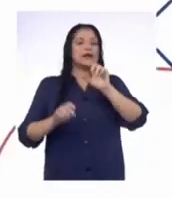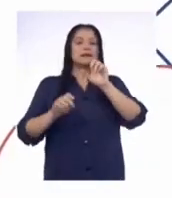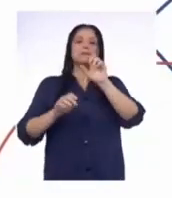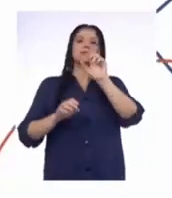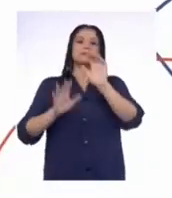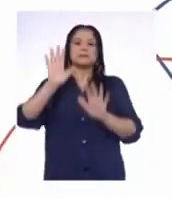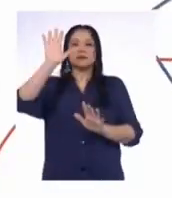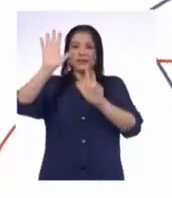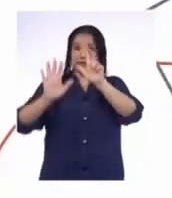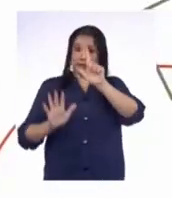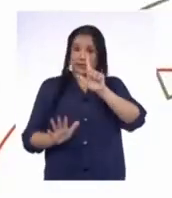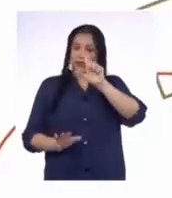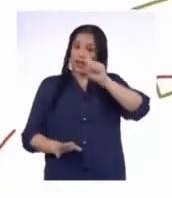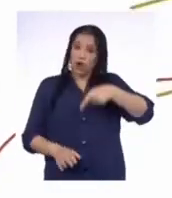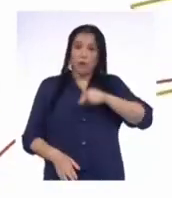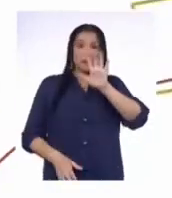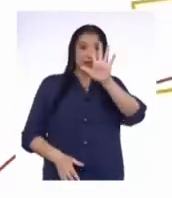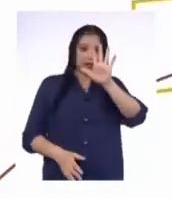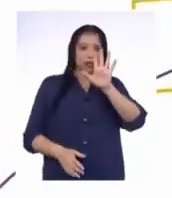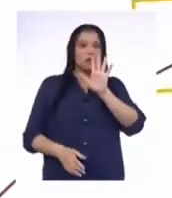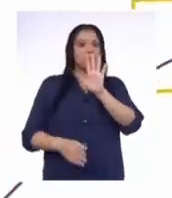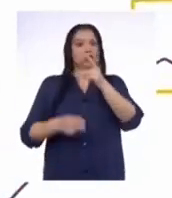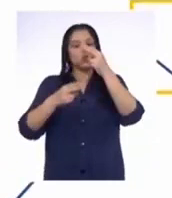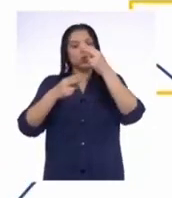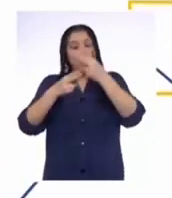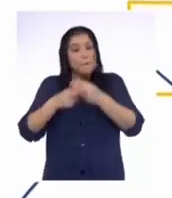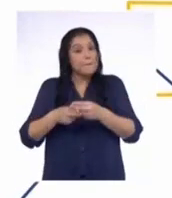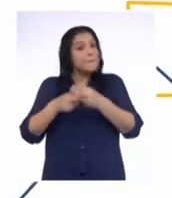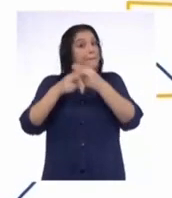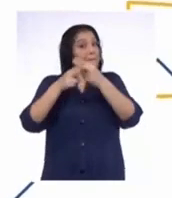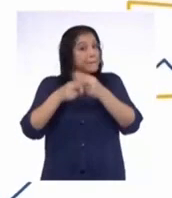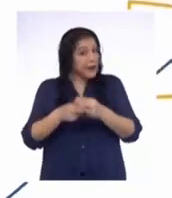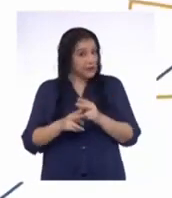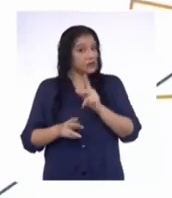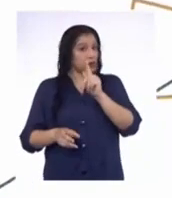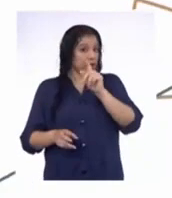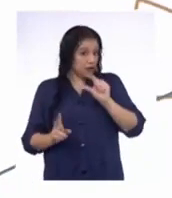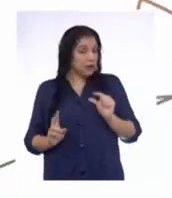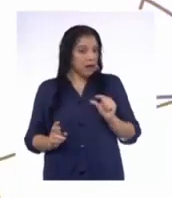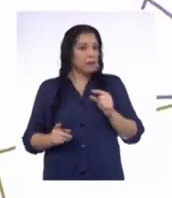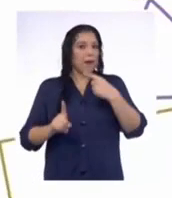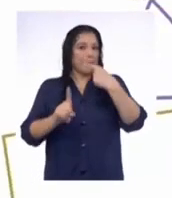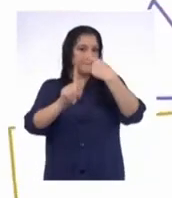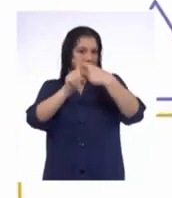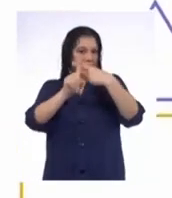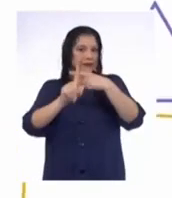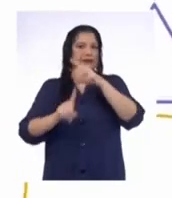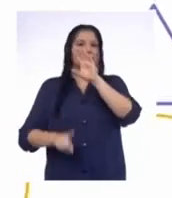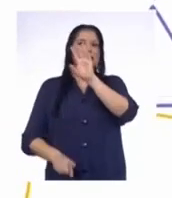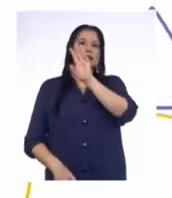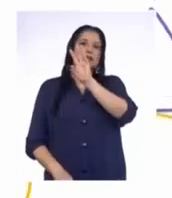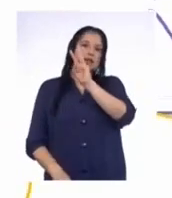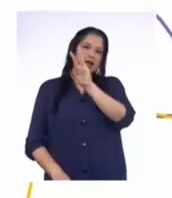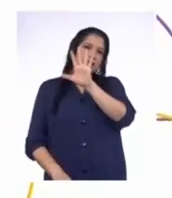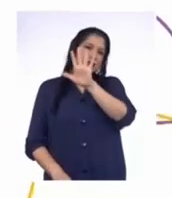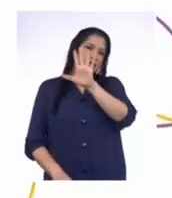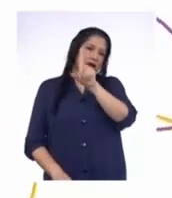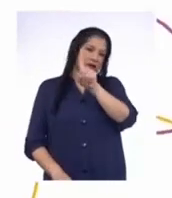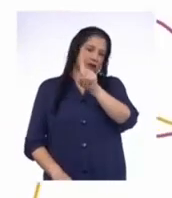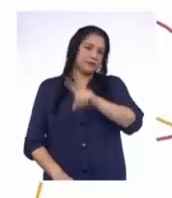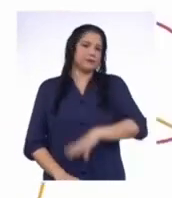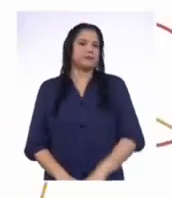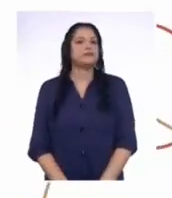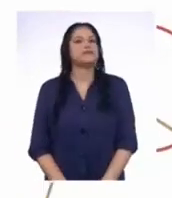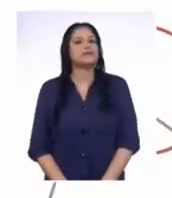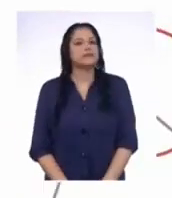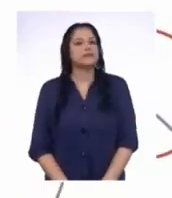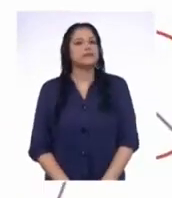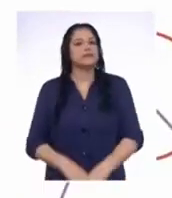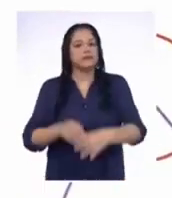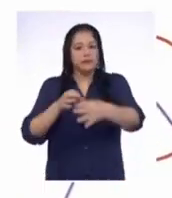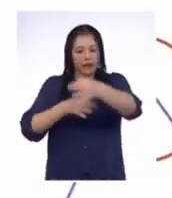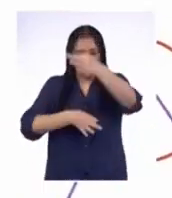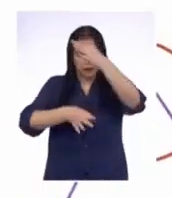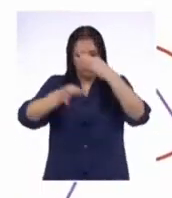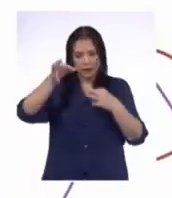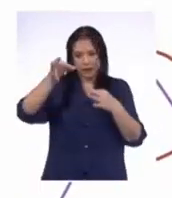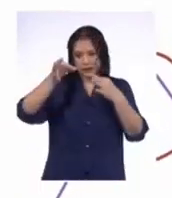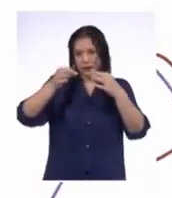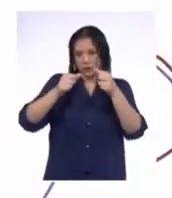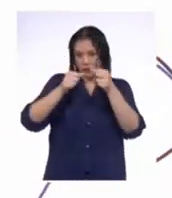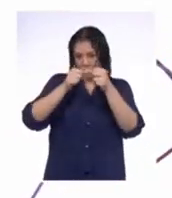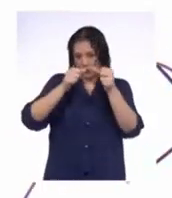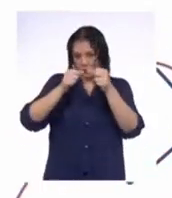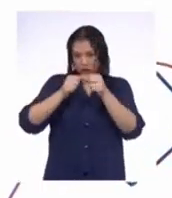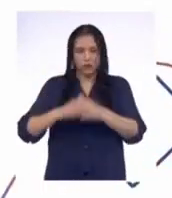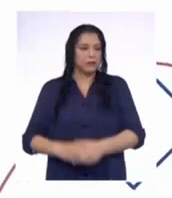17,5 por el peso expresado en kilogramos más 651. Reemplazando los